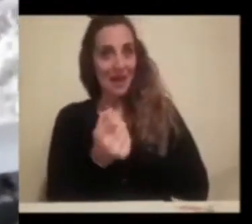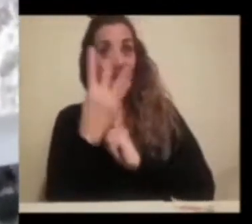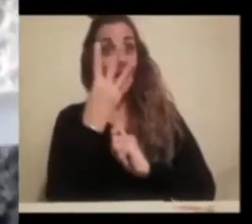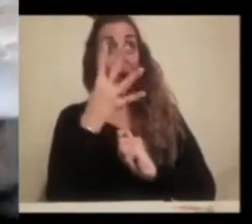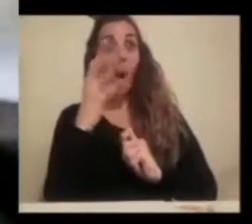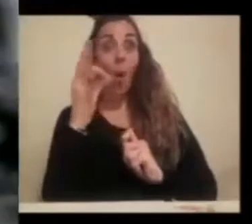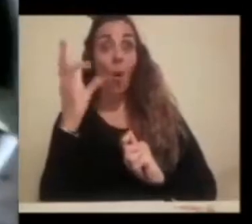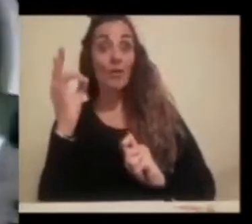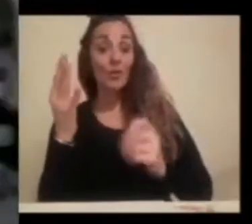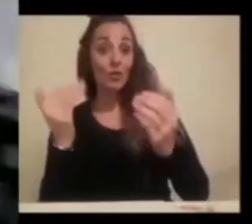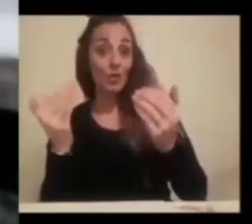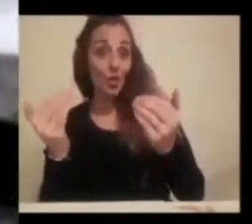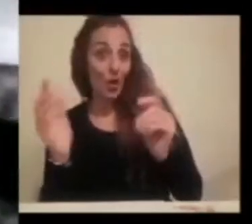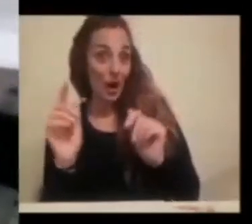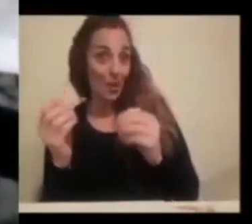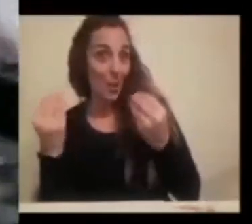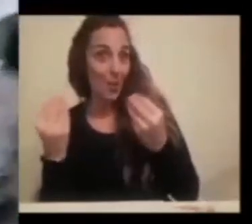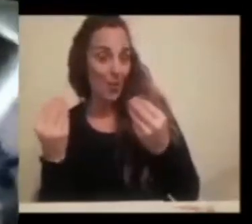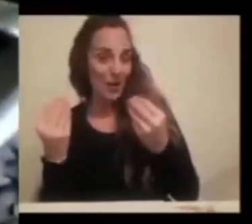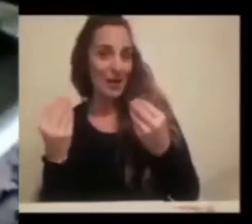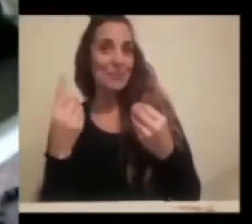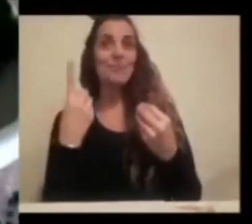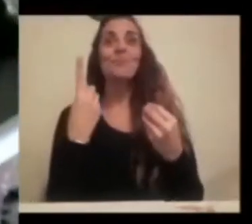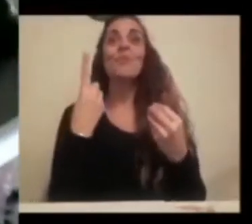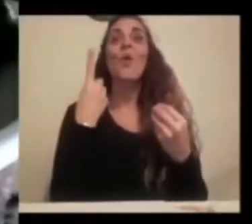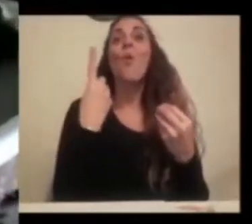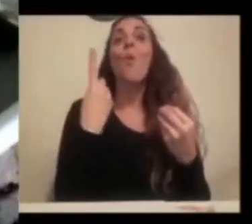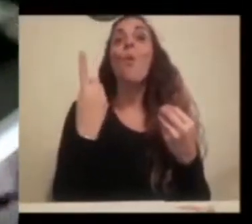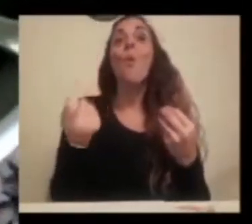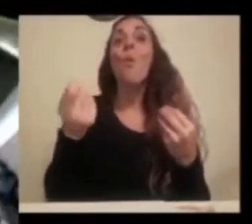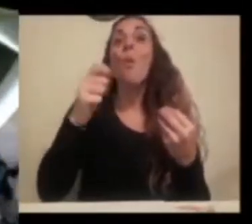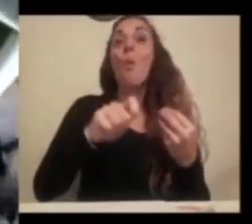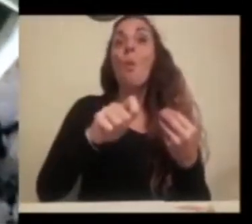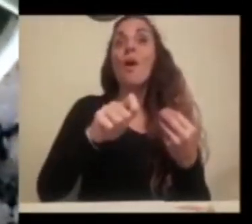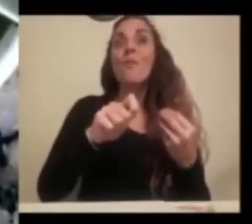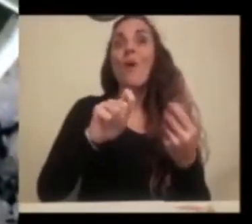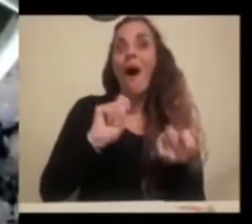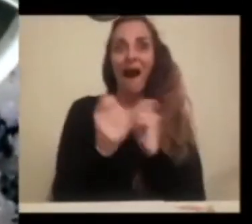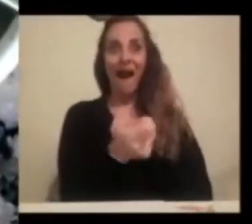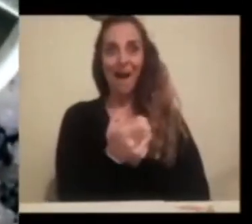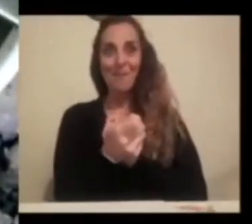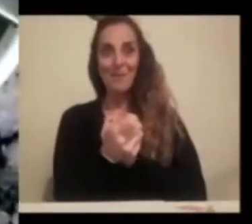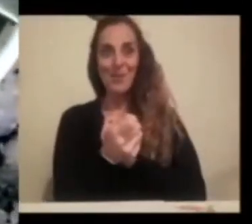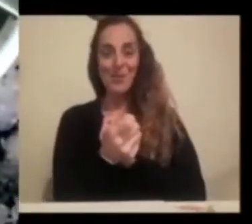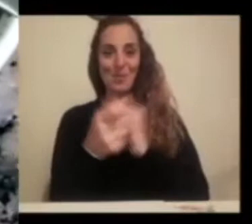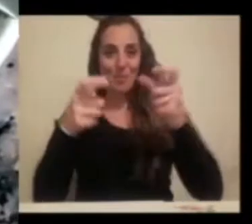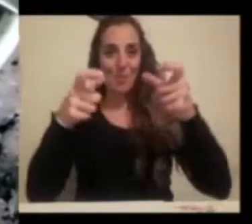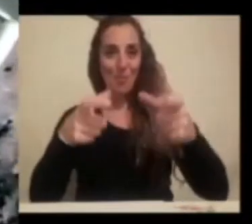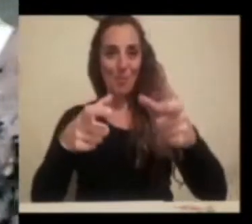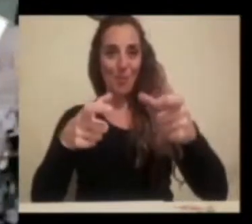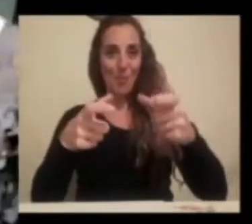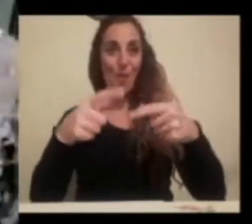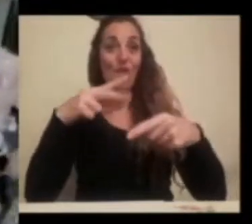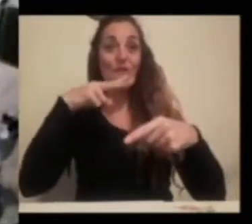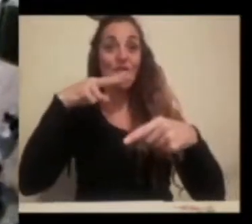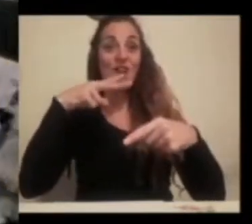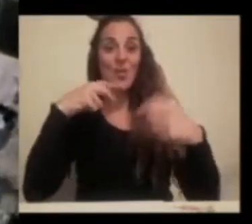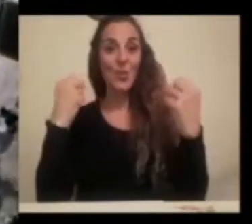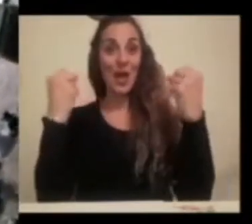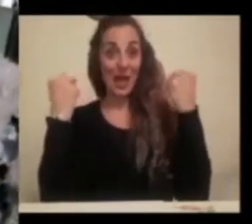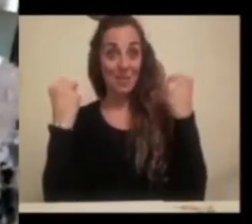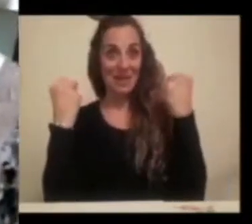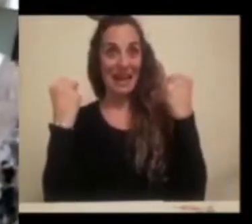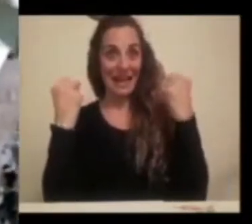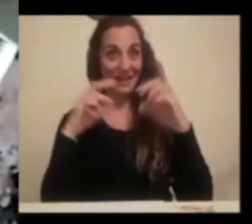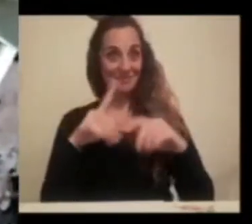voy a reemplazar un huevo por una cucharada de espinaca procesada, ¿sí? Ahí reemplazo. La